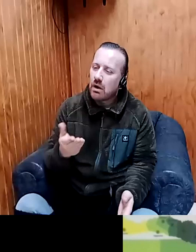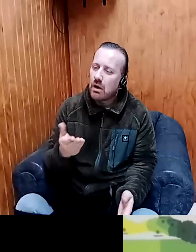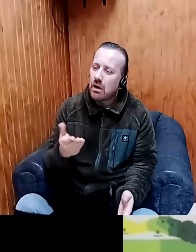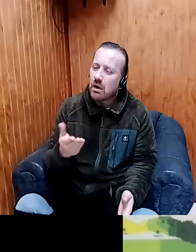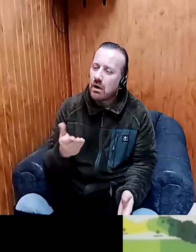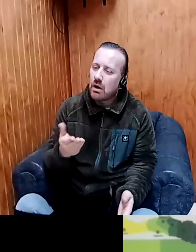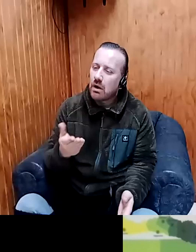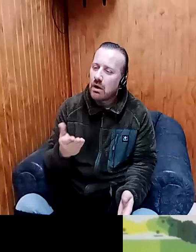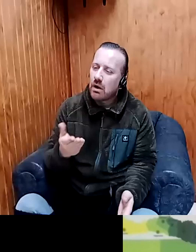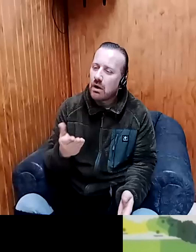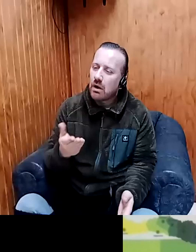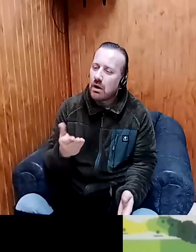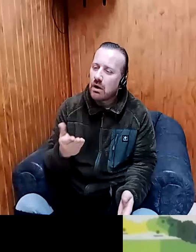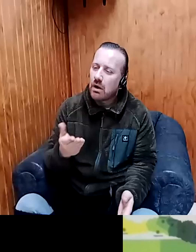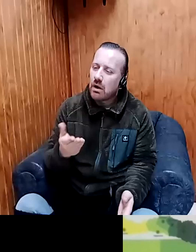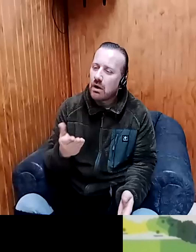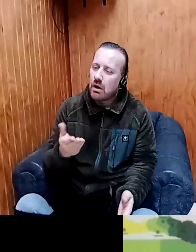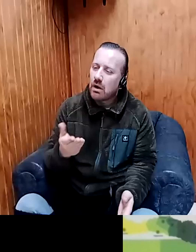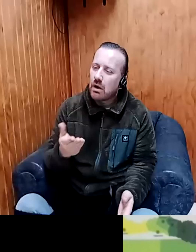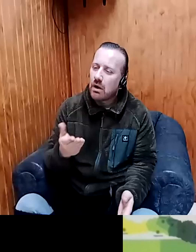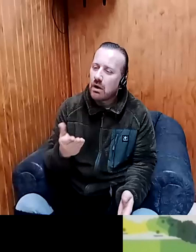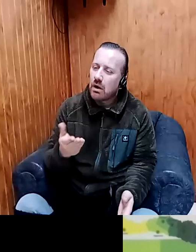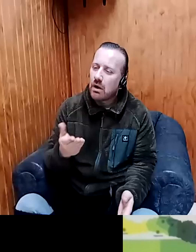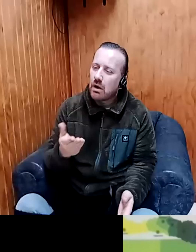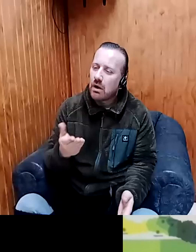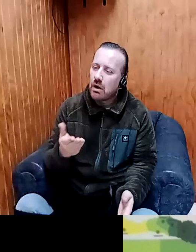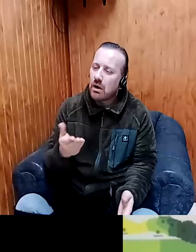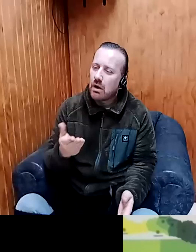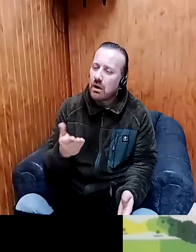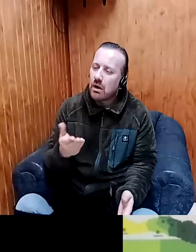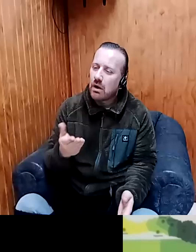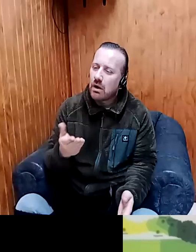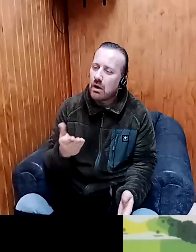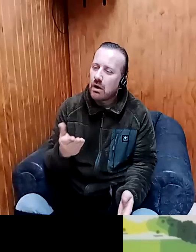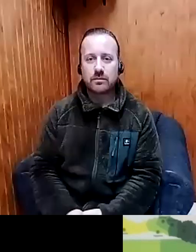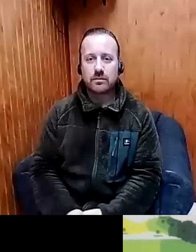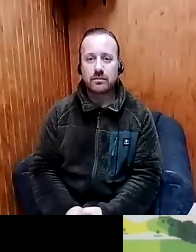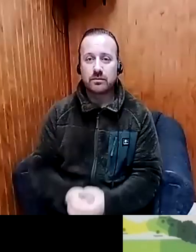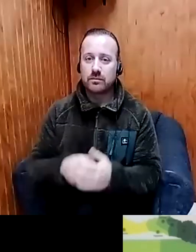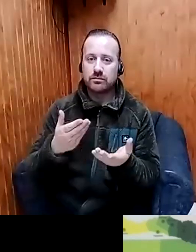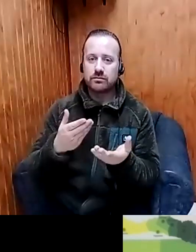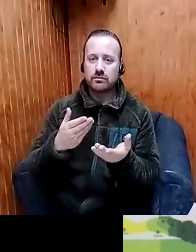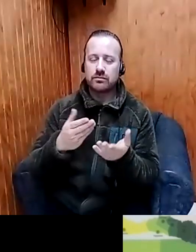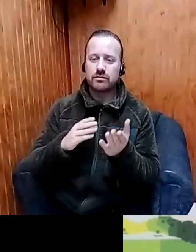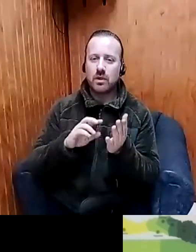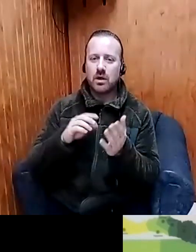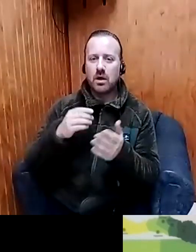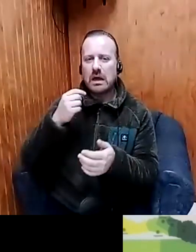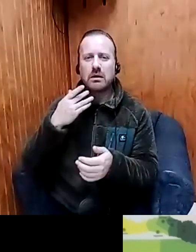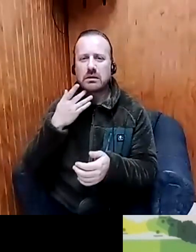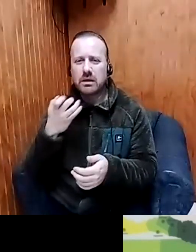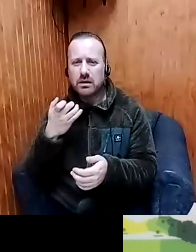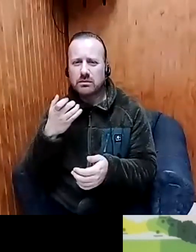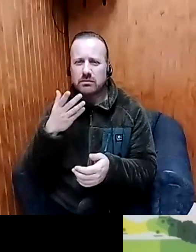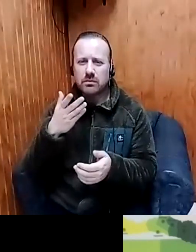tiene que mucho que ver, esto es otra cosa de la que hoy no hemos hablado, con las identidades, con las aspiraciones, ¿no? Con qué referentes. Si